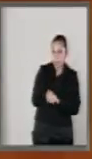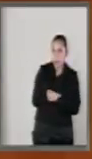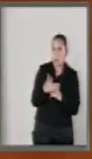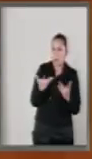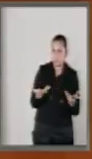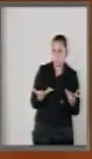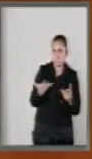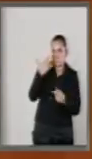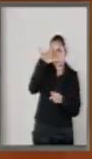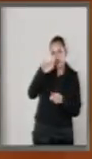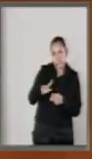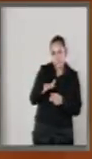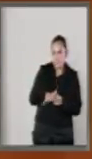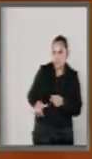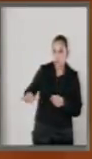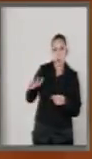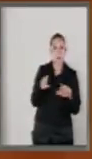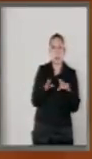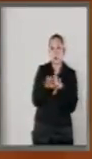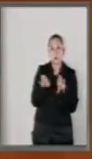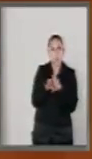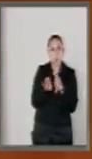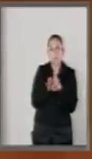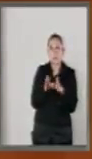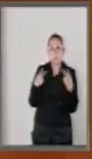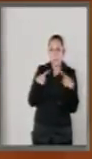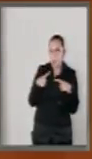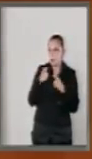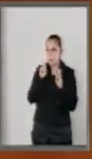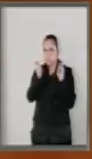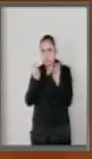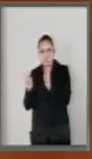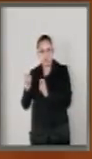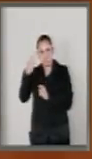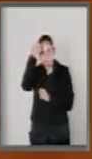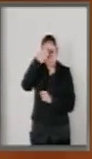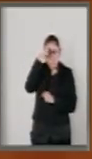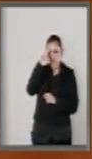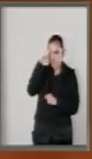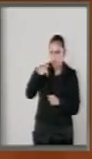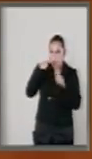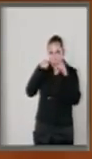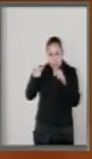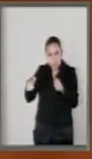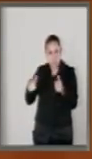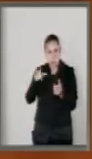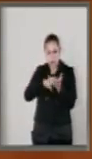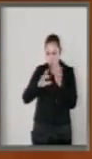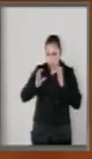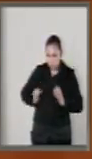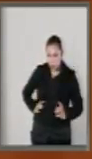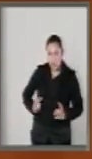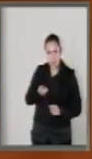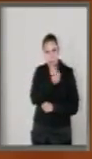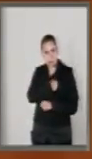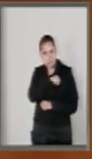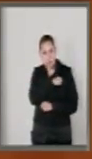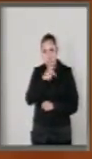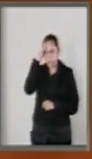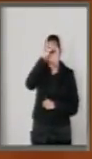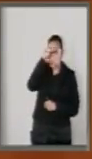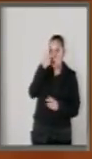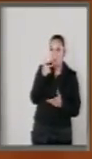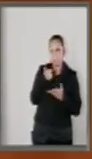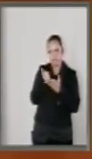aplicados por personal capacitado a fin de brindar la atención psicológica, emocional, adecuada y necesaria.